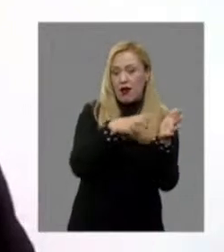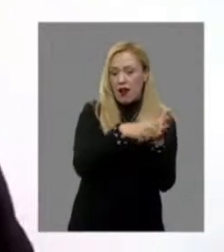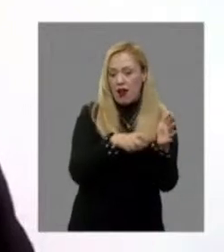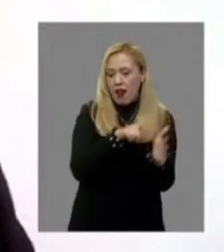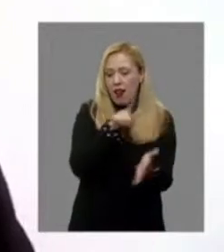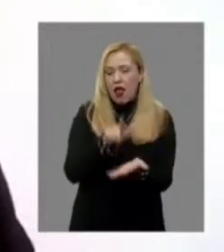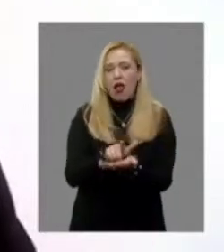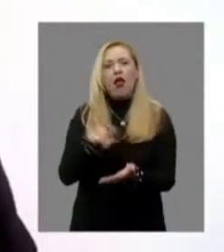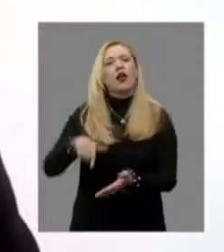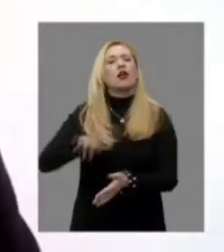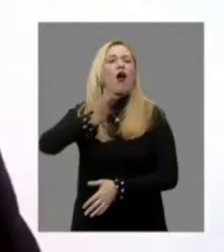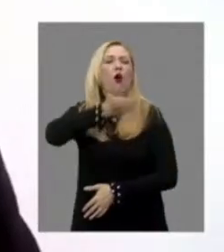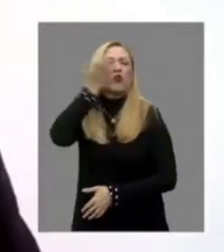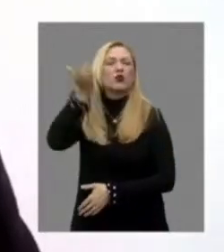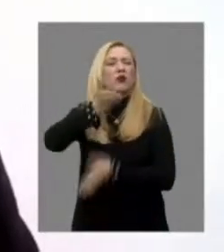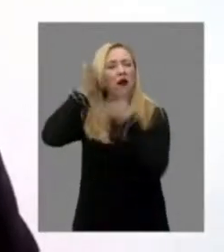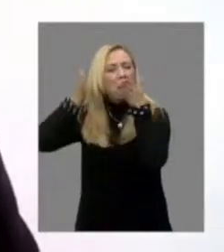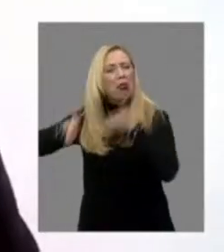zona de confort,